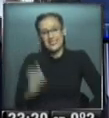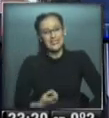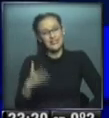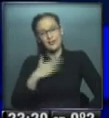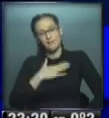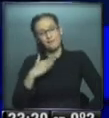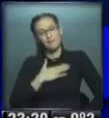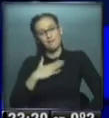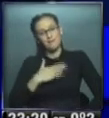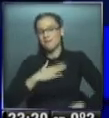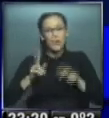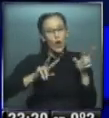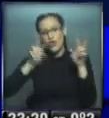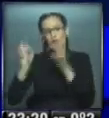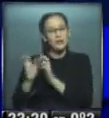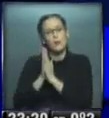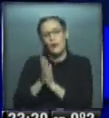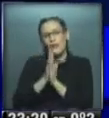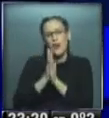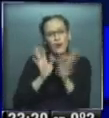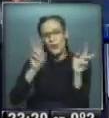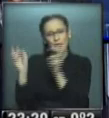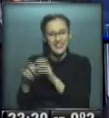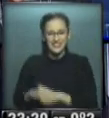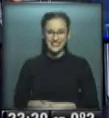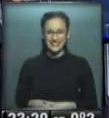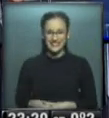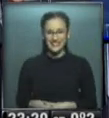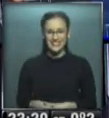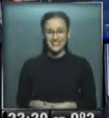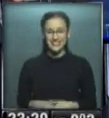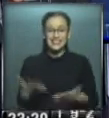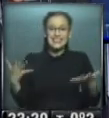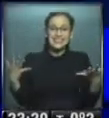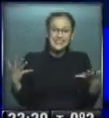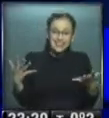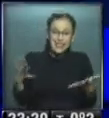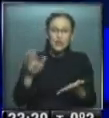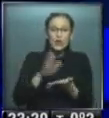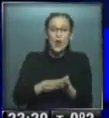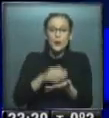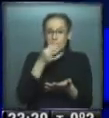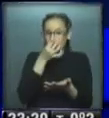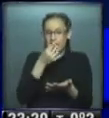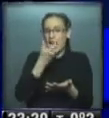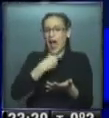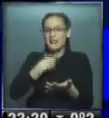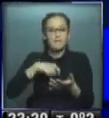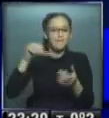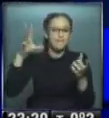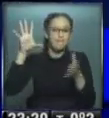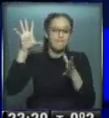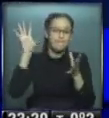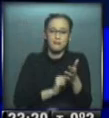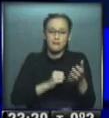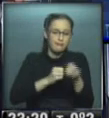Racing. Hablemos de otra cosa, Gaby, por favor. ¿Cuántos dolores de cabeza le está trayendo Racing y esta dirigencia fundamentalmente con esta salida abrupta de la